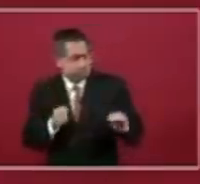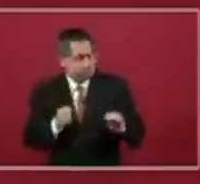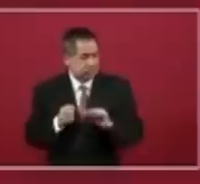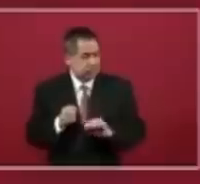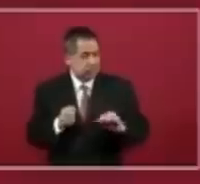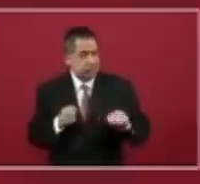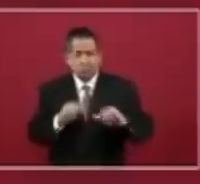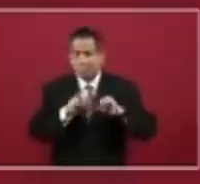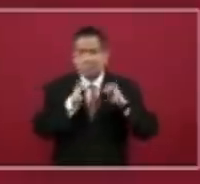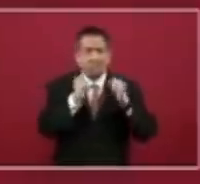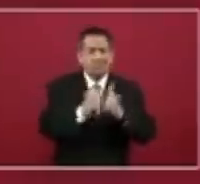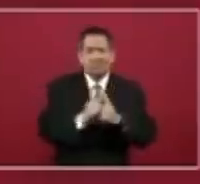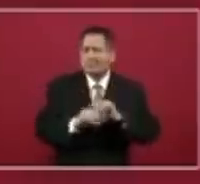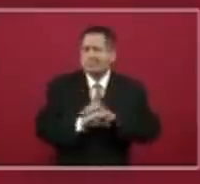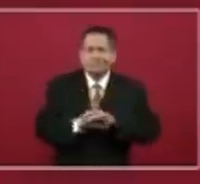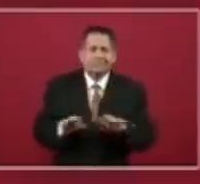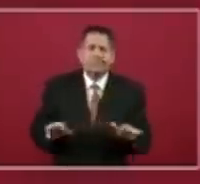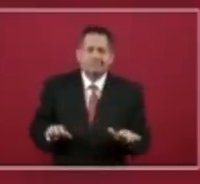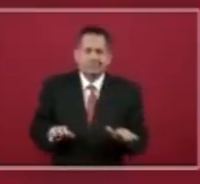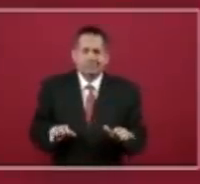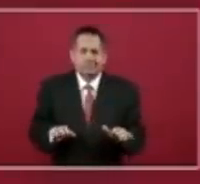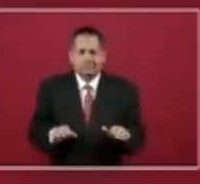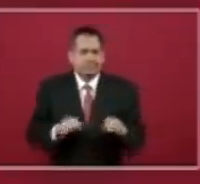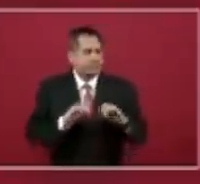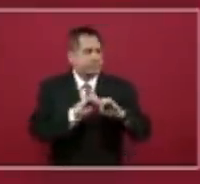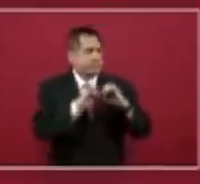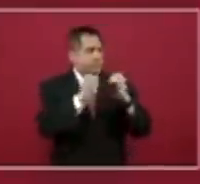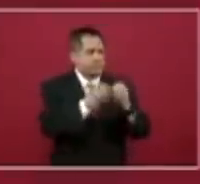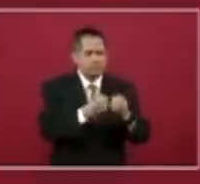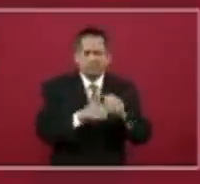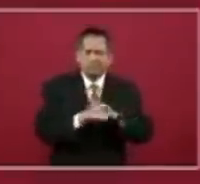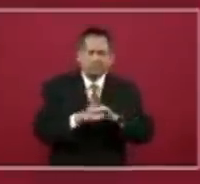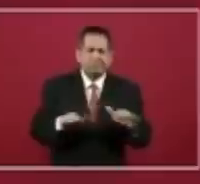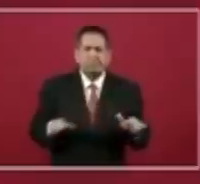a asociaciones, a organizaciones,